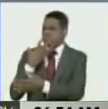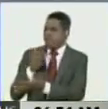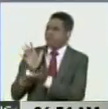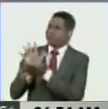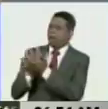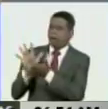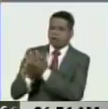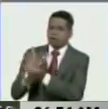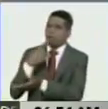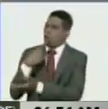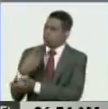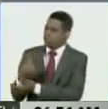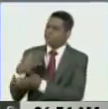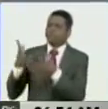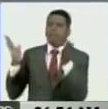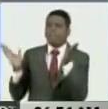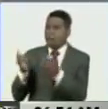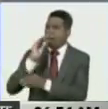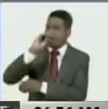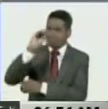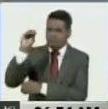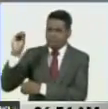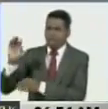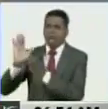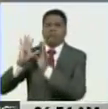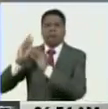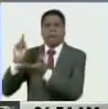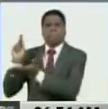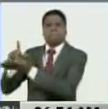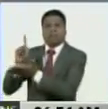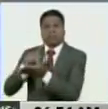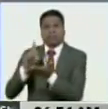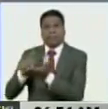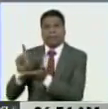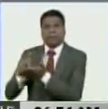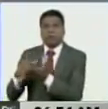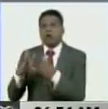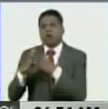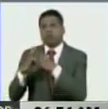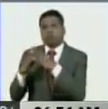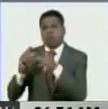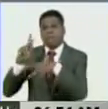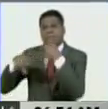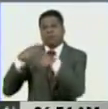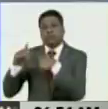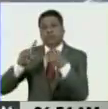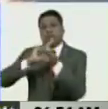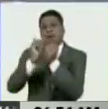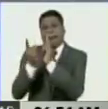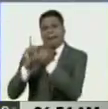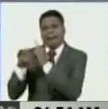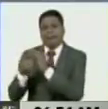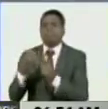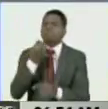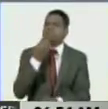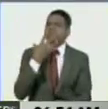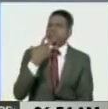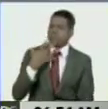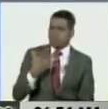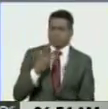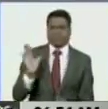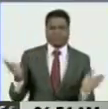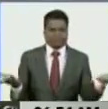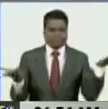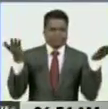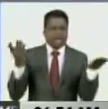organizaciones que han llamado a la participación en este proceso de renovación. Aclarando